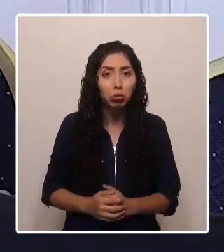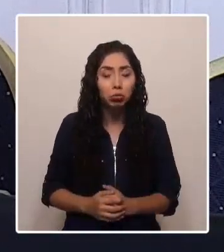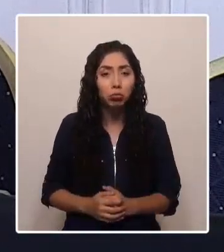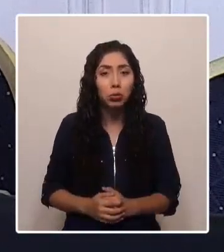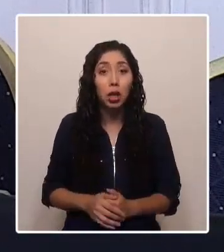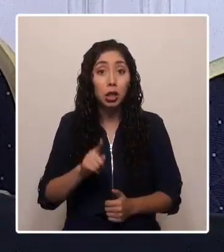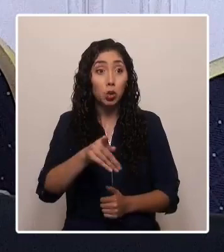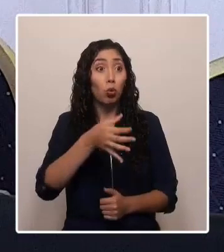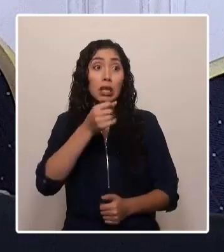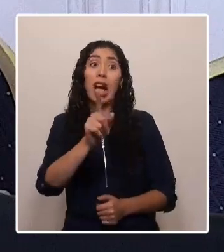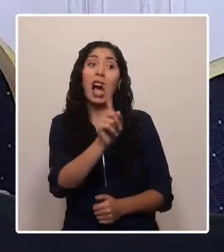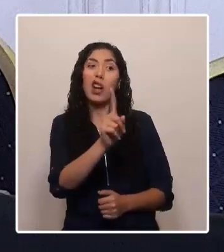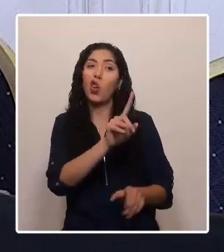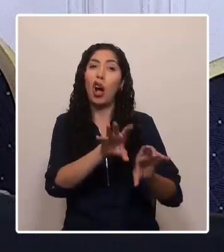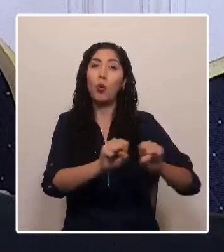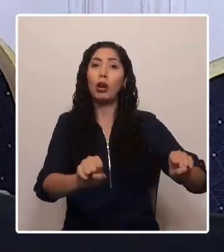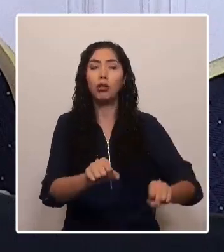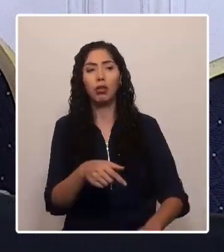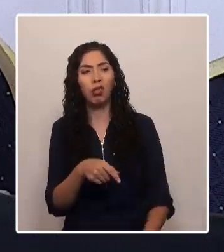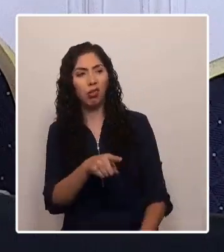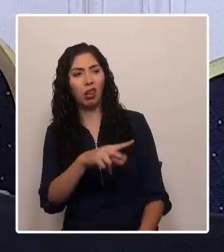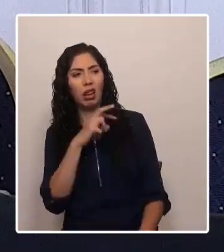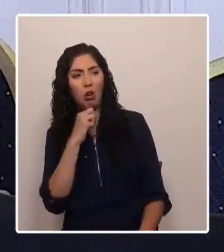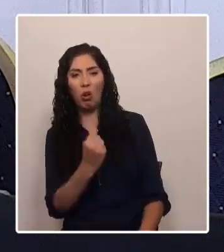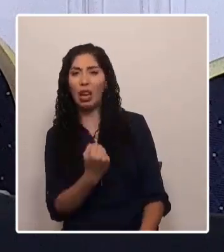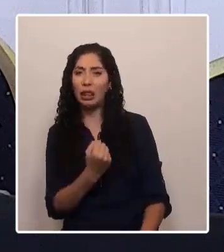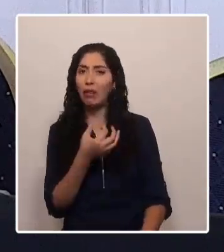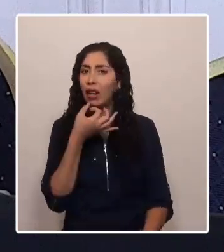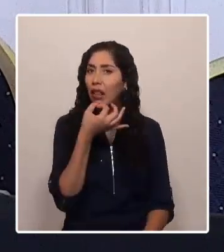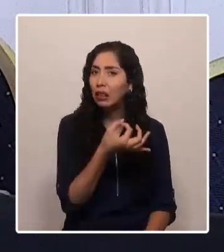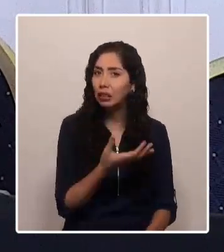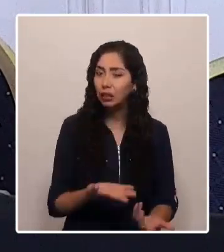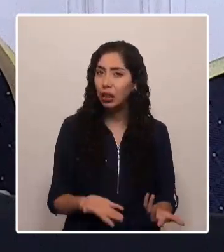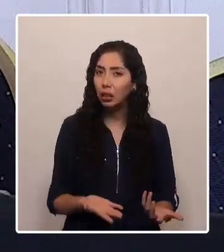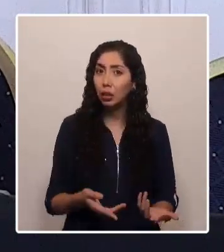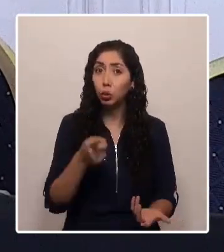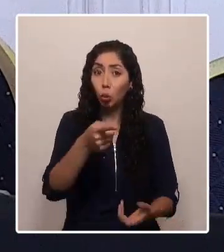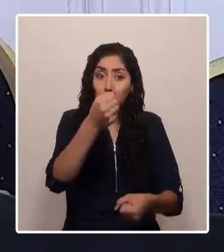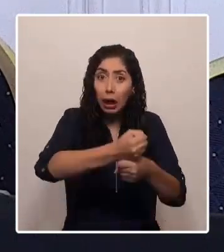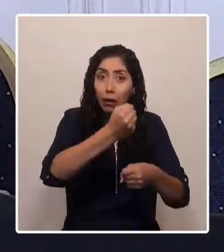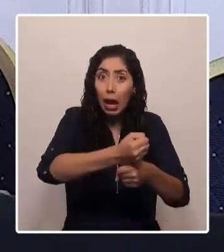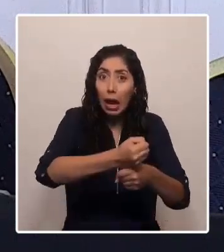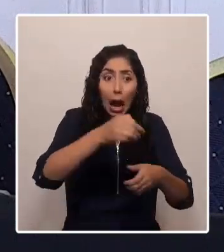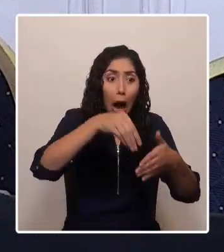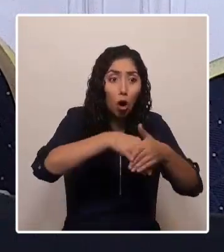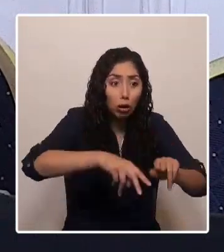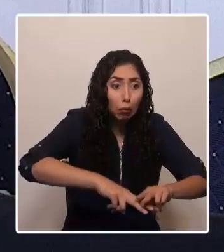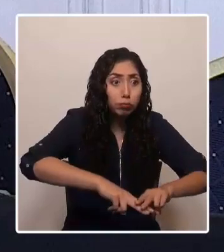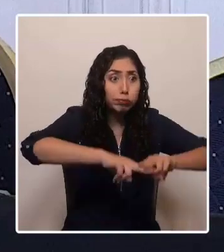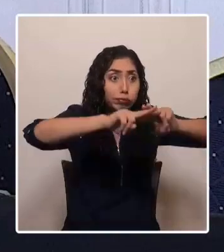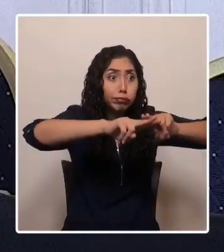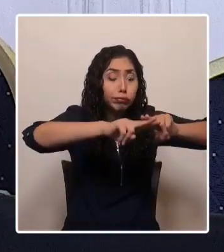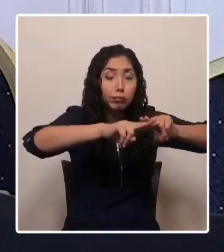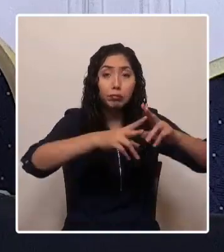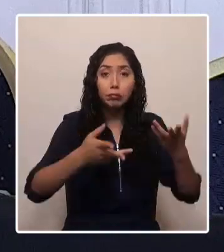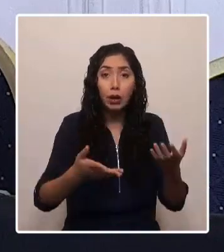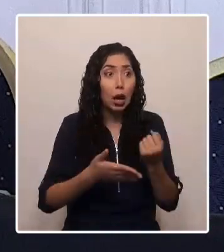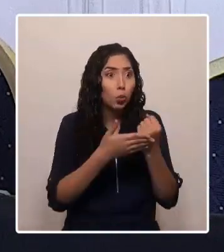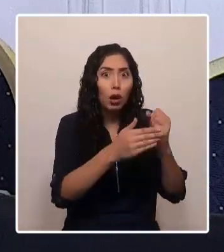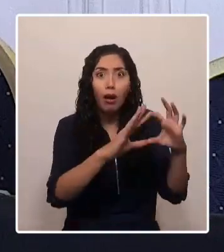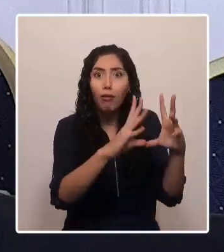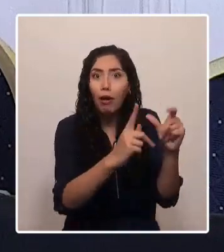estás de acuerdo, te van a llamar egoísta. Básicamente, si trabajas y ahorras para no ser carga de otros y favorecer a tu familia,